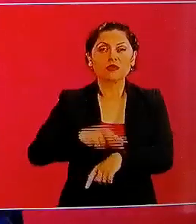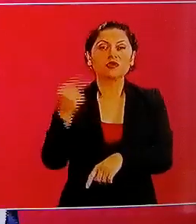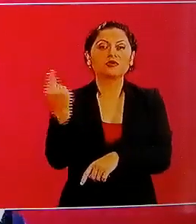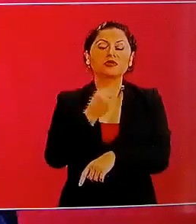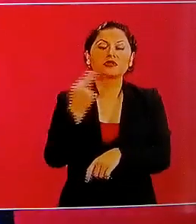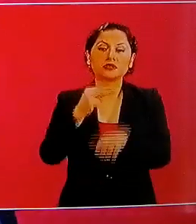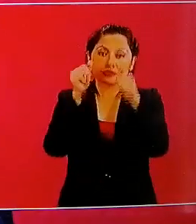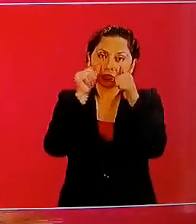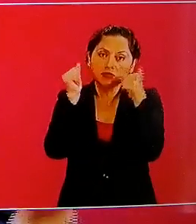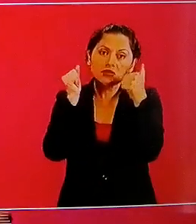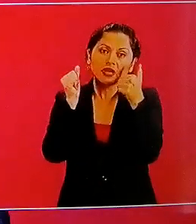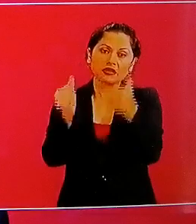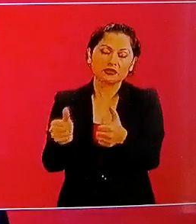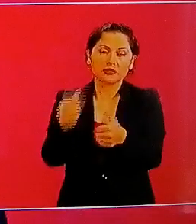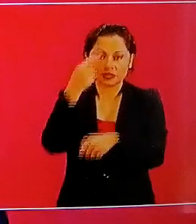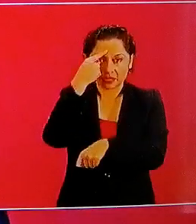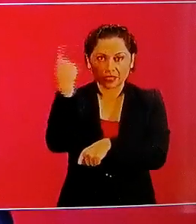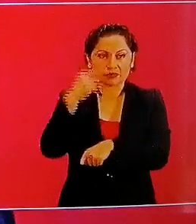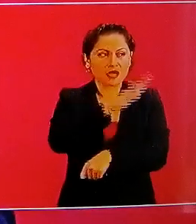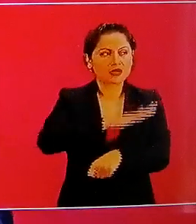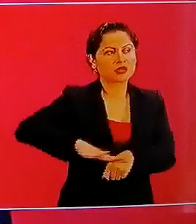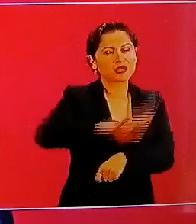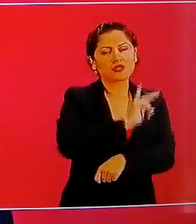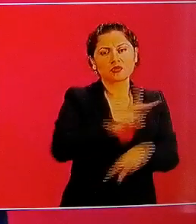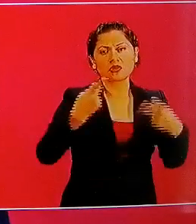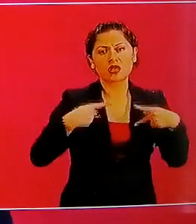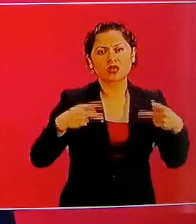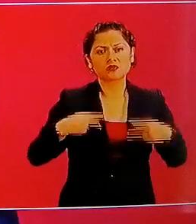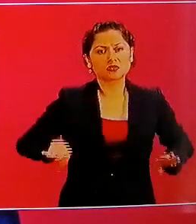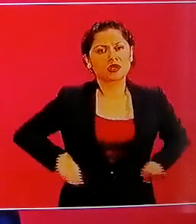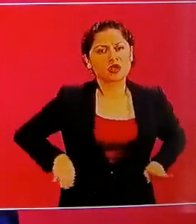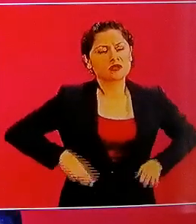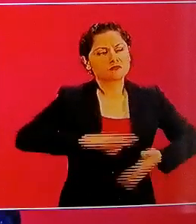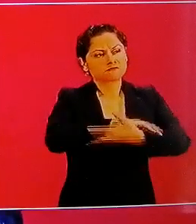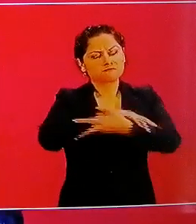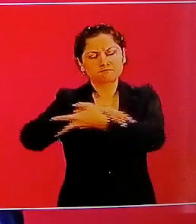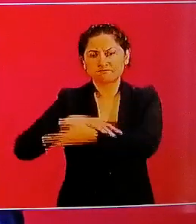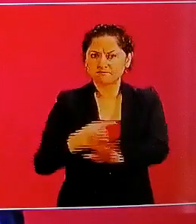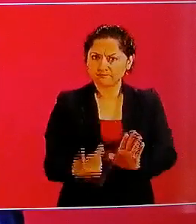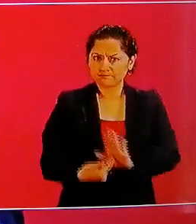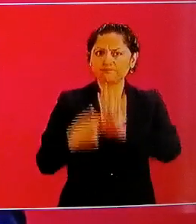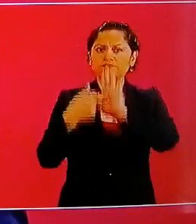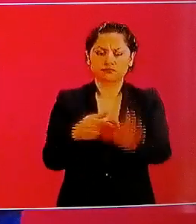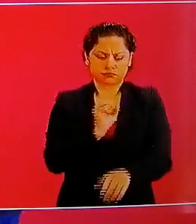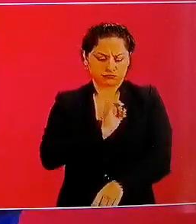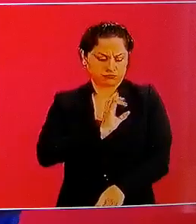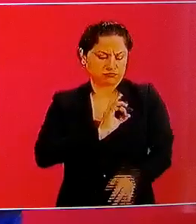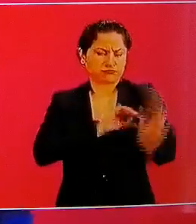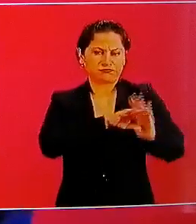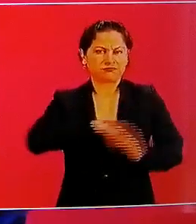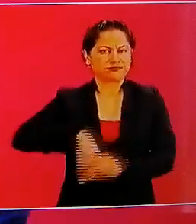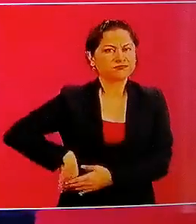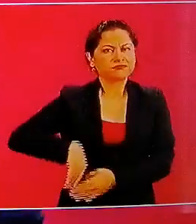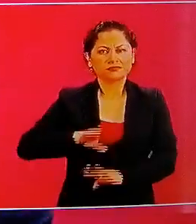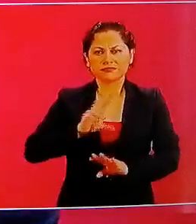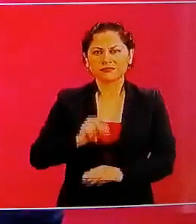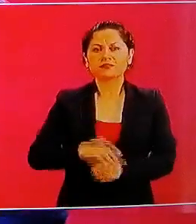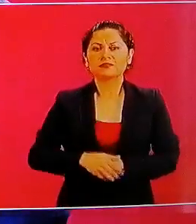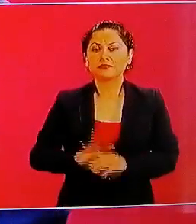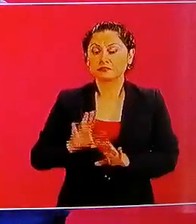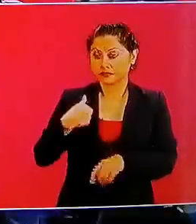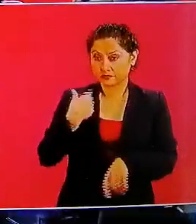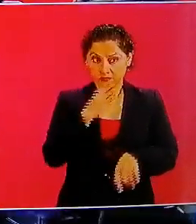que va a salir a relucir lo mejor de los mexicanos, la solidaridad, la empatía y que el miedo jamás sea lo que nos domine. Y si me permite,